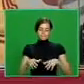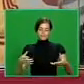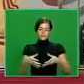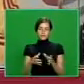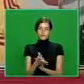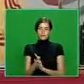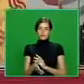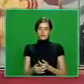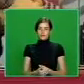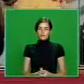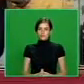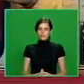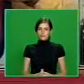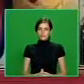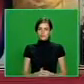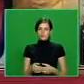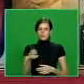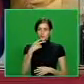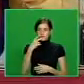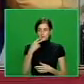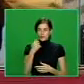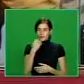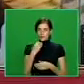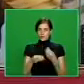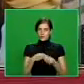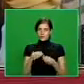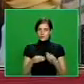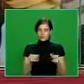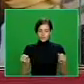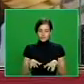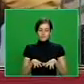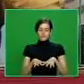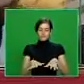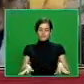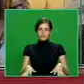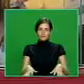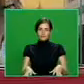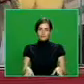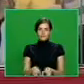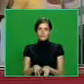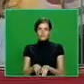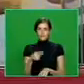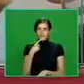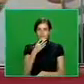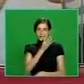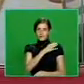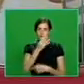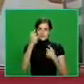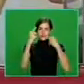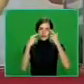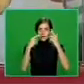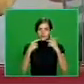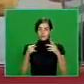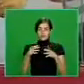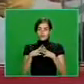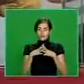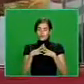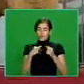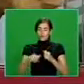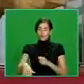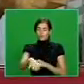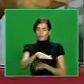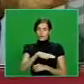ejecutivo porque el movimiento ha venido esp parram como decía nuestro comandante Chávez por todo el